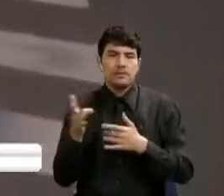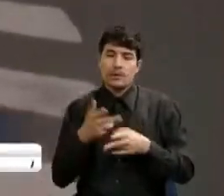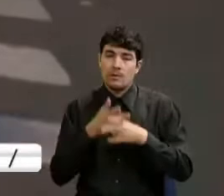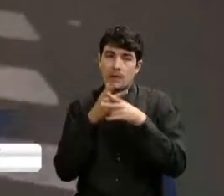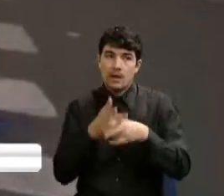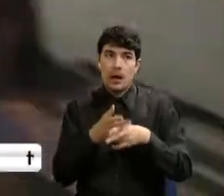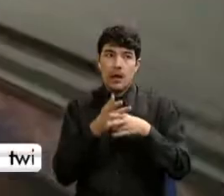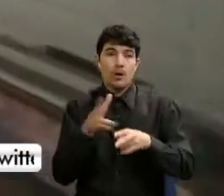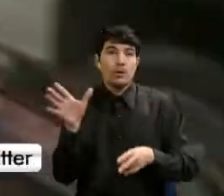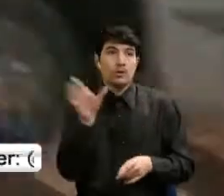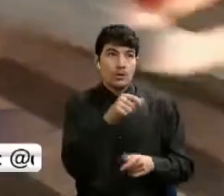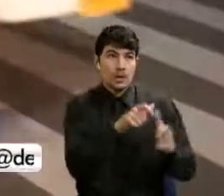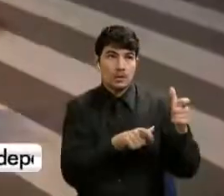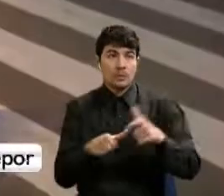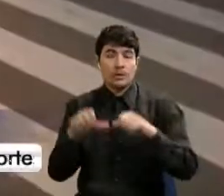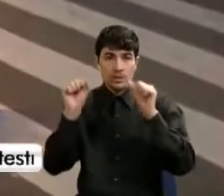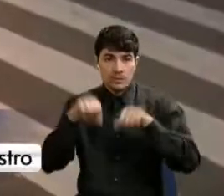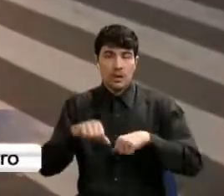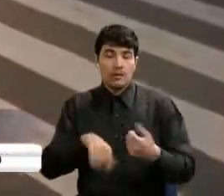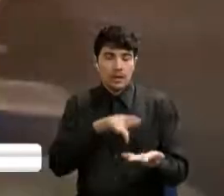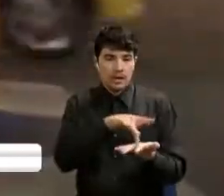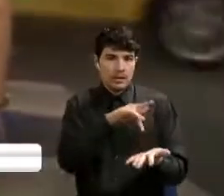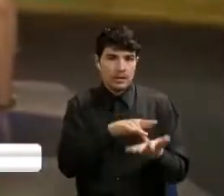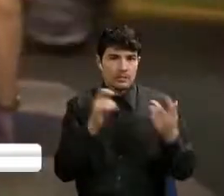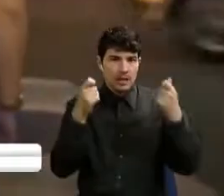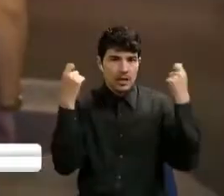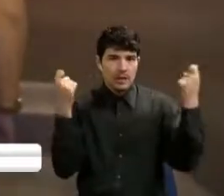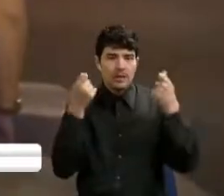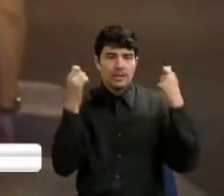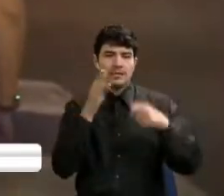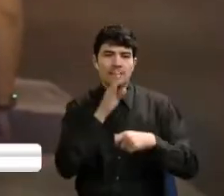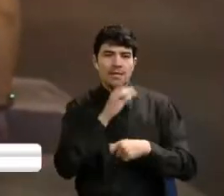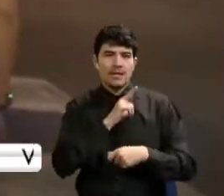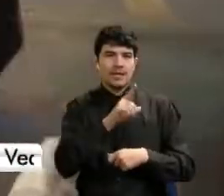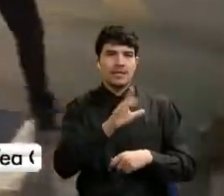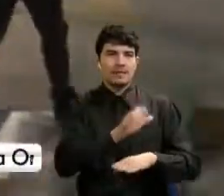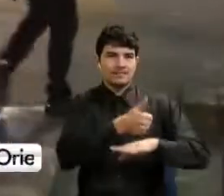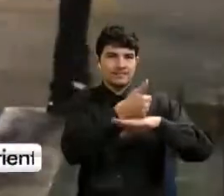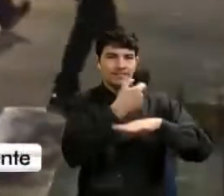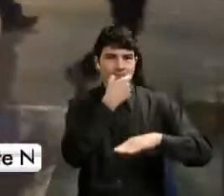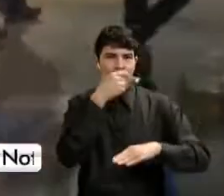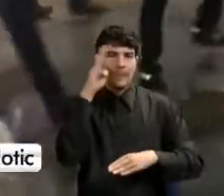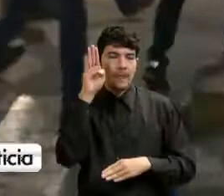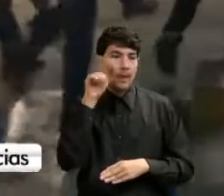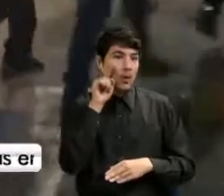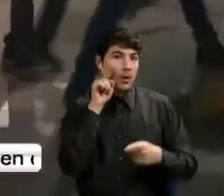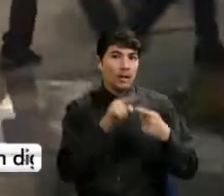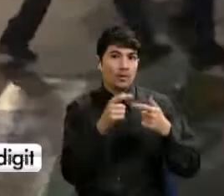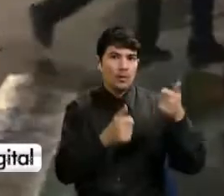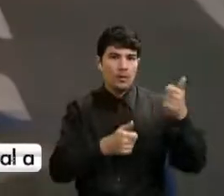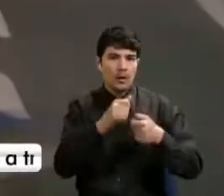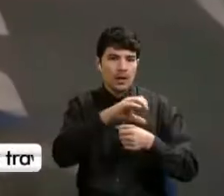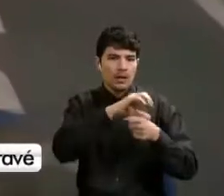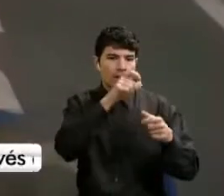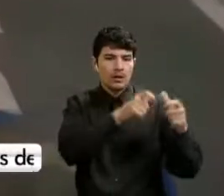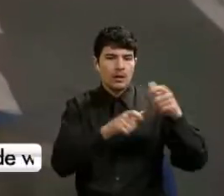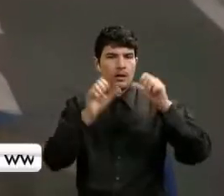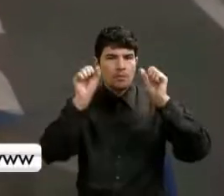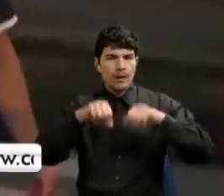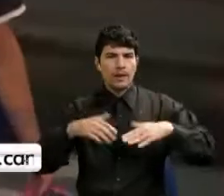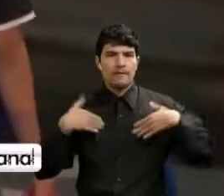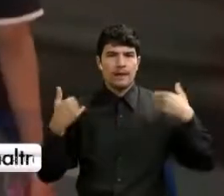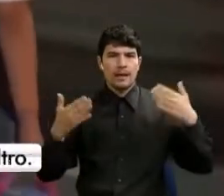ciudadanos podemos ser partícipes de esta campaña liderada por la Dirección de Tránsito de Bucaramanga, que busca que más ciudadanos puedan llegar felices. A todos